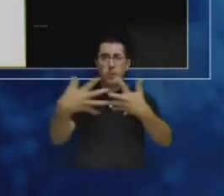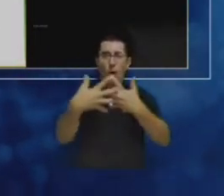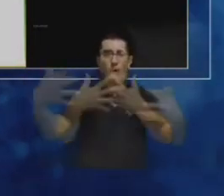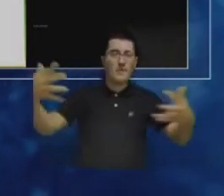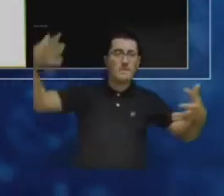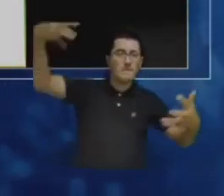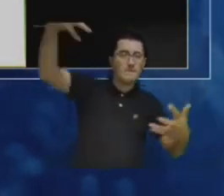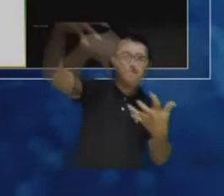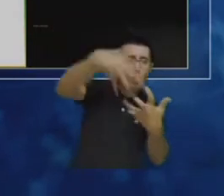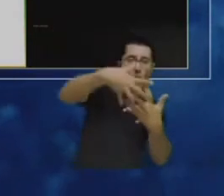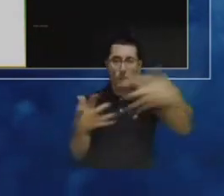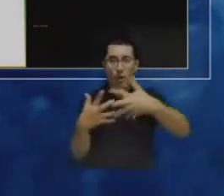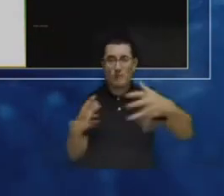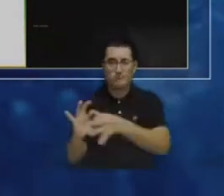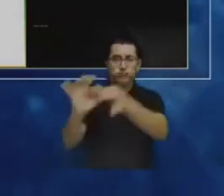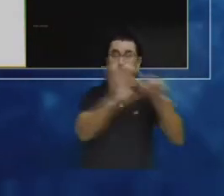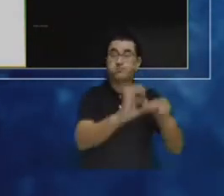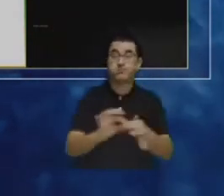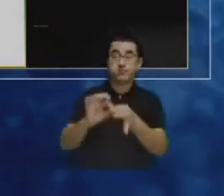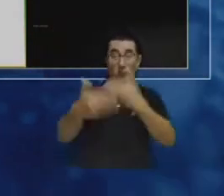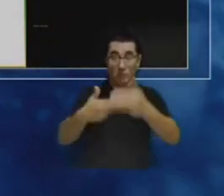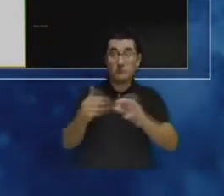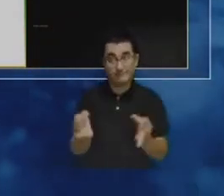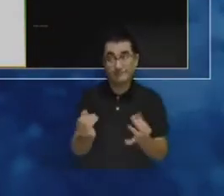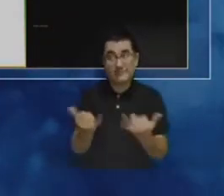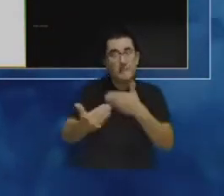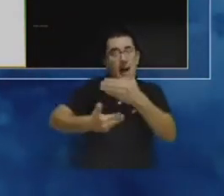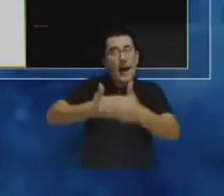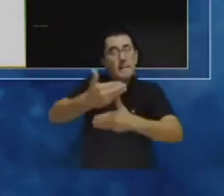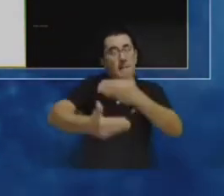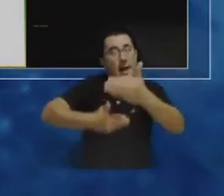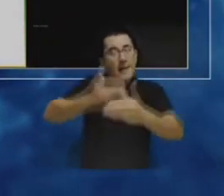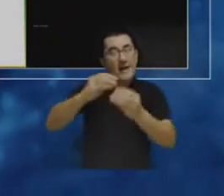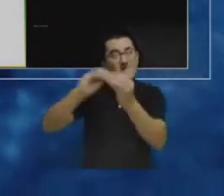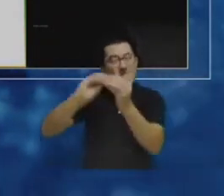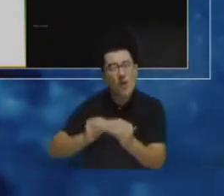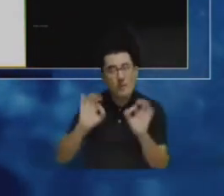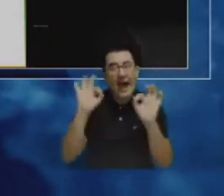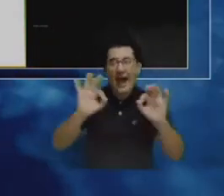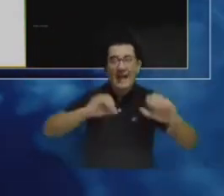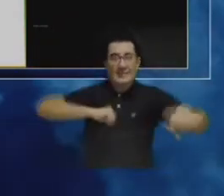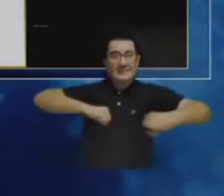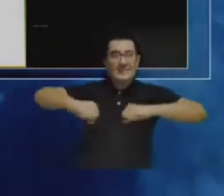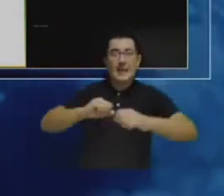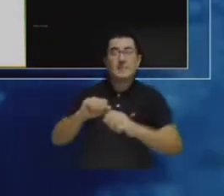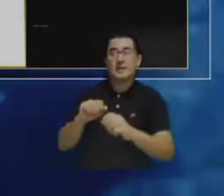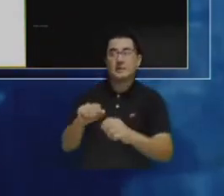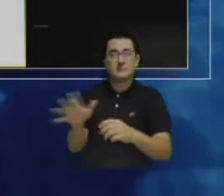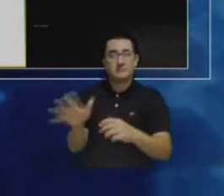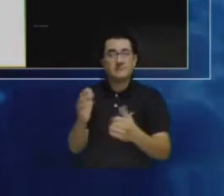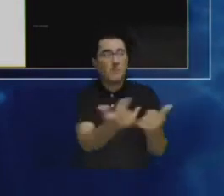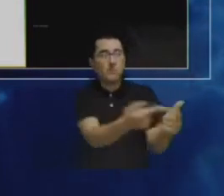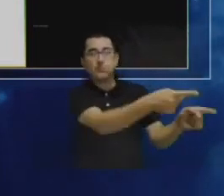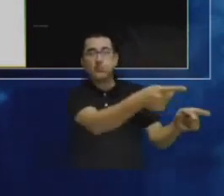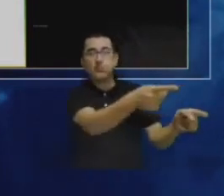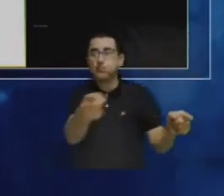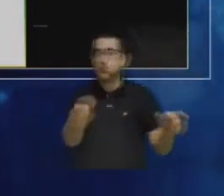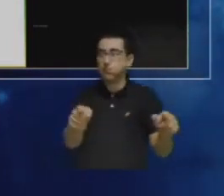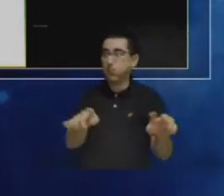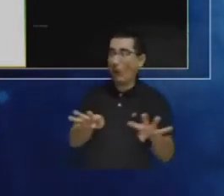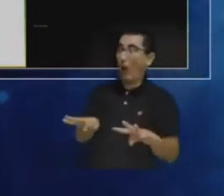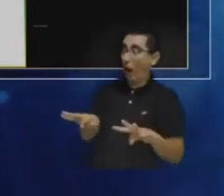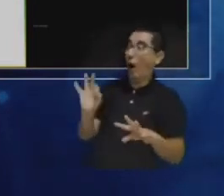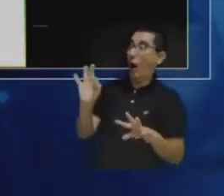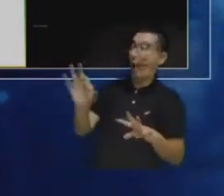tamaño, puedan adaptar, digamos, de una mejor forma esas nuevas dinámicas del mercado. Yo creo que el Centro de la Cuarta Revolución Industrial de verdad nos ha